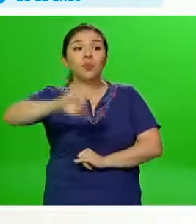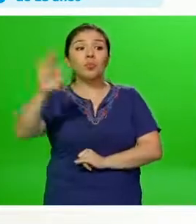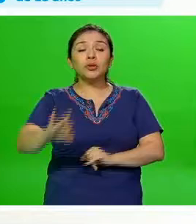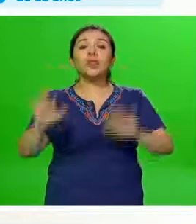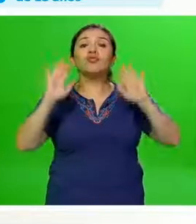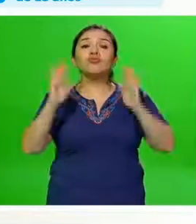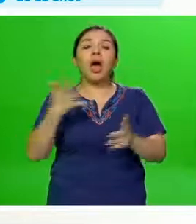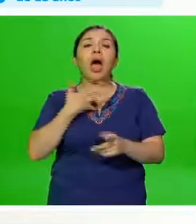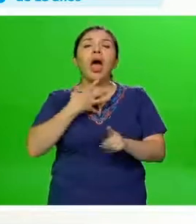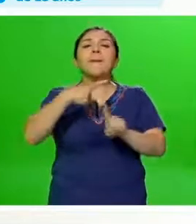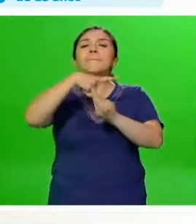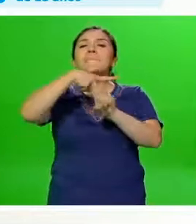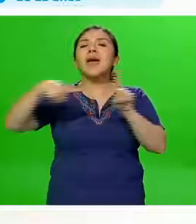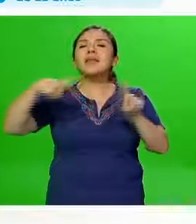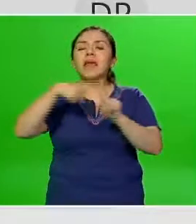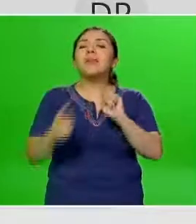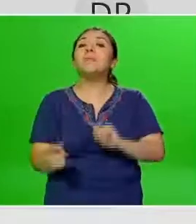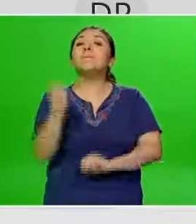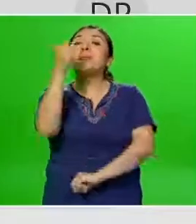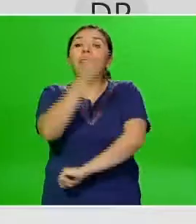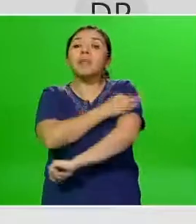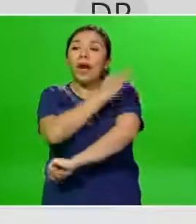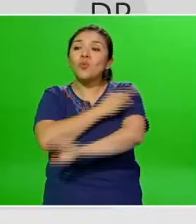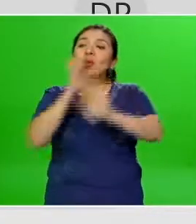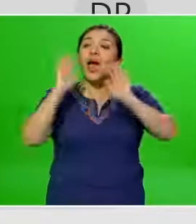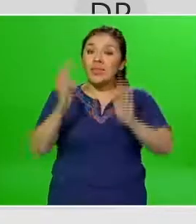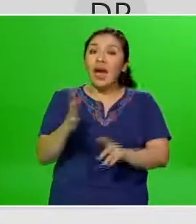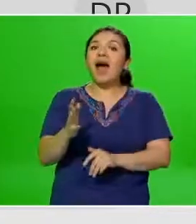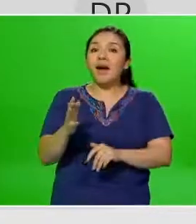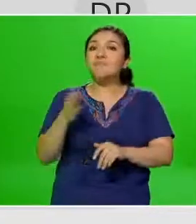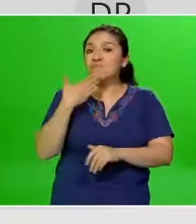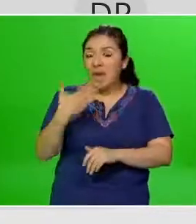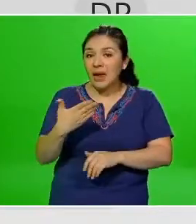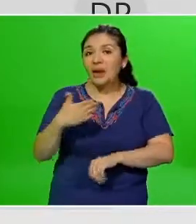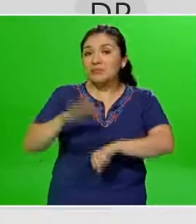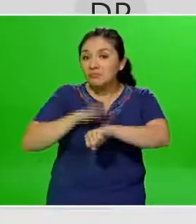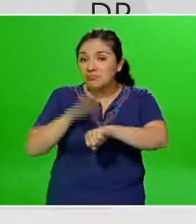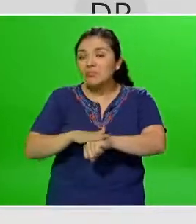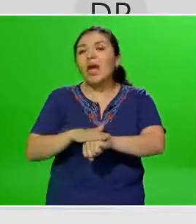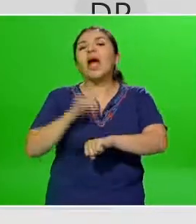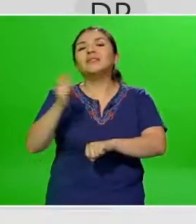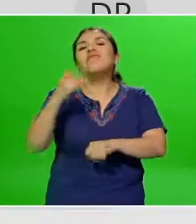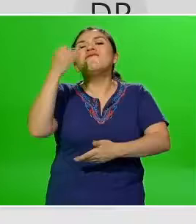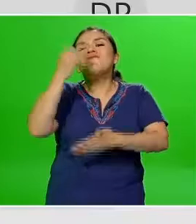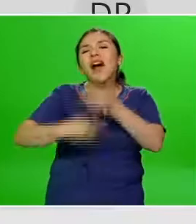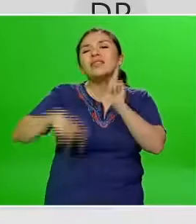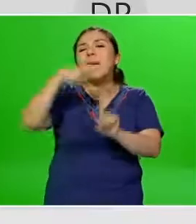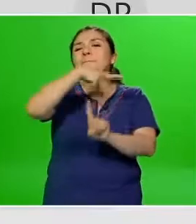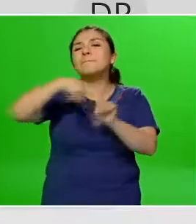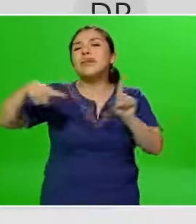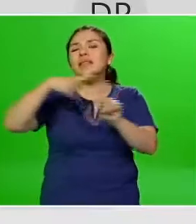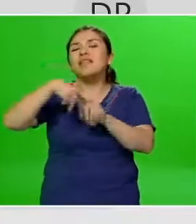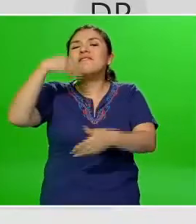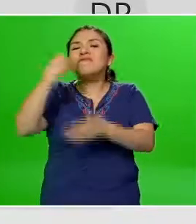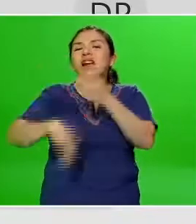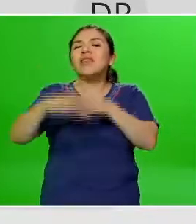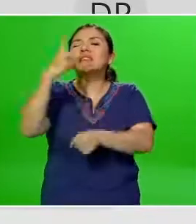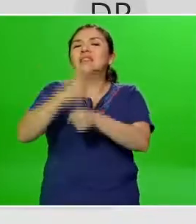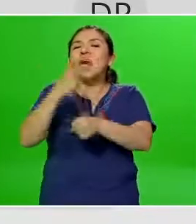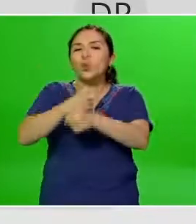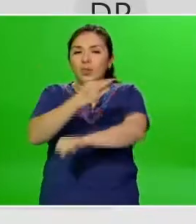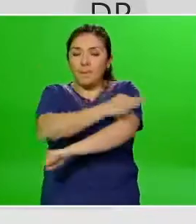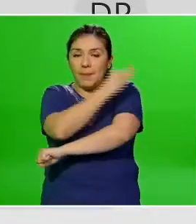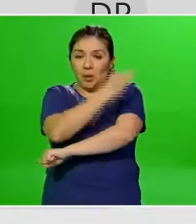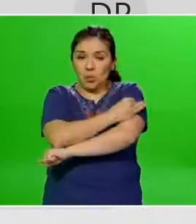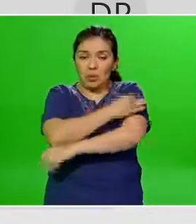recibido su primera dosis de vacunas que requieren 2 y por eso están clasificados como grupo con medio esquema, pero